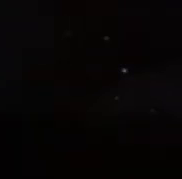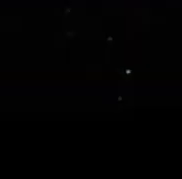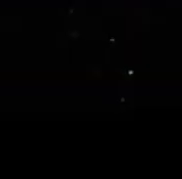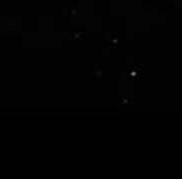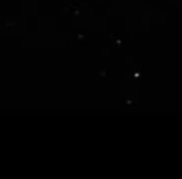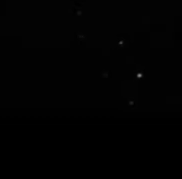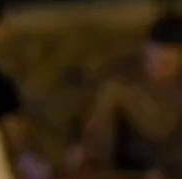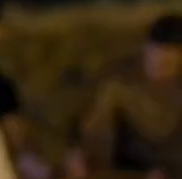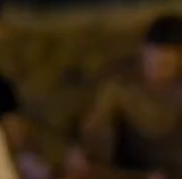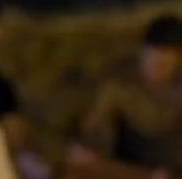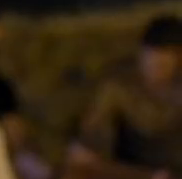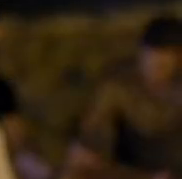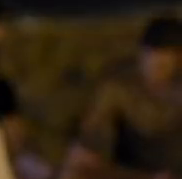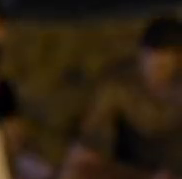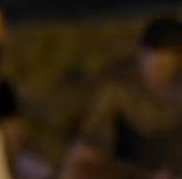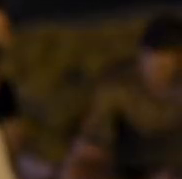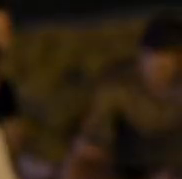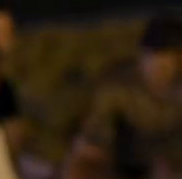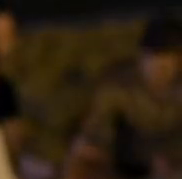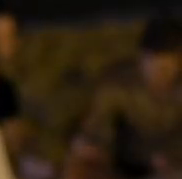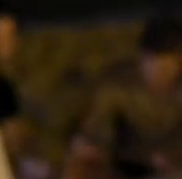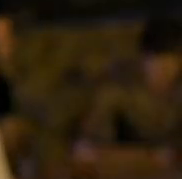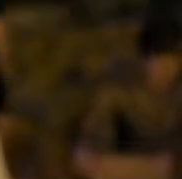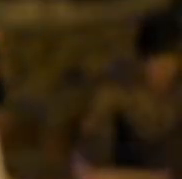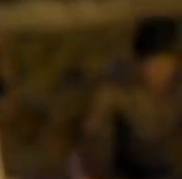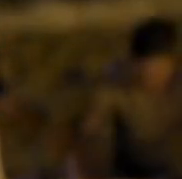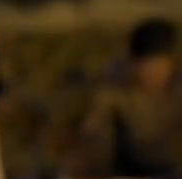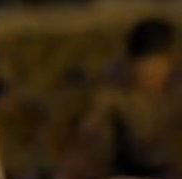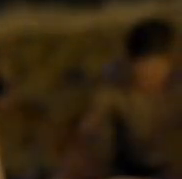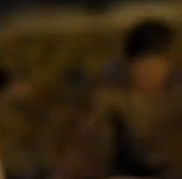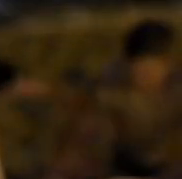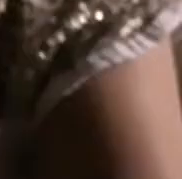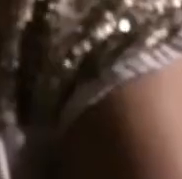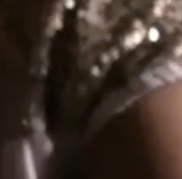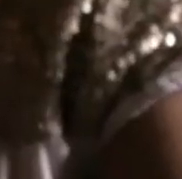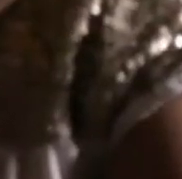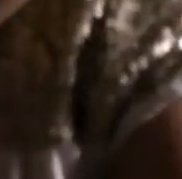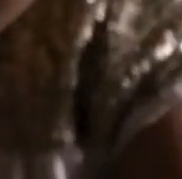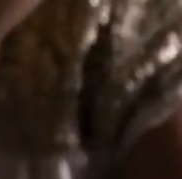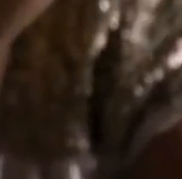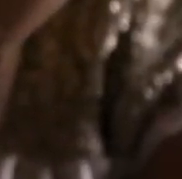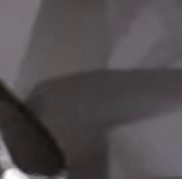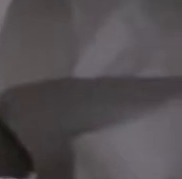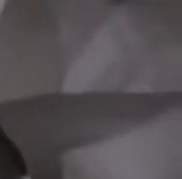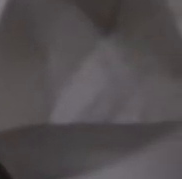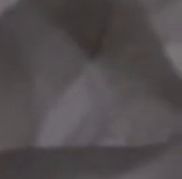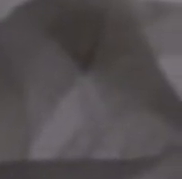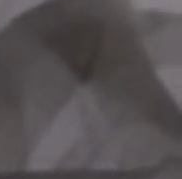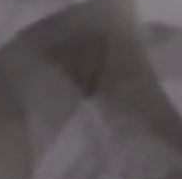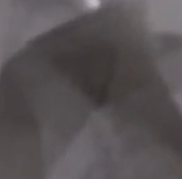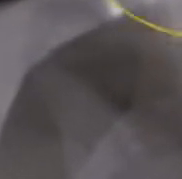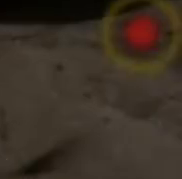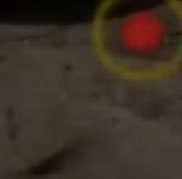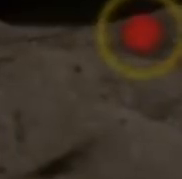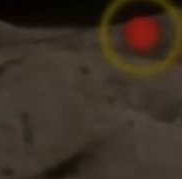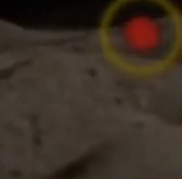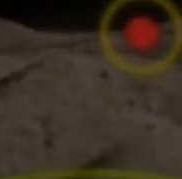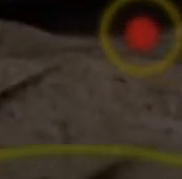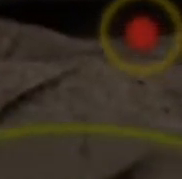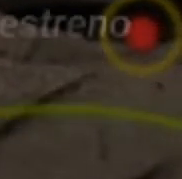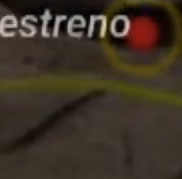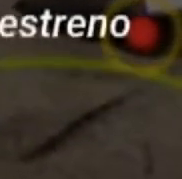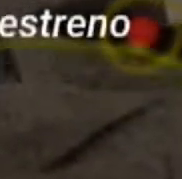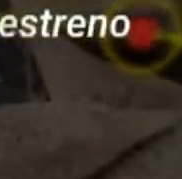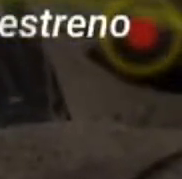locos, es que el ser humano es extraordinario. Locura, capítulo de estreno. Ramón